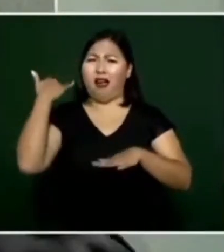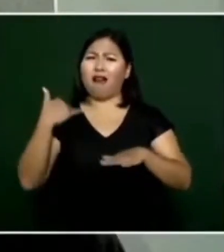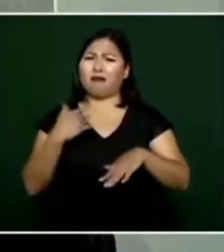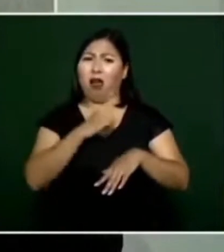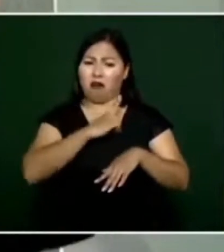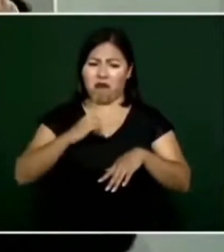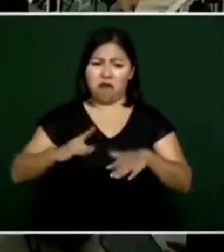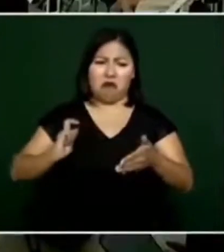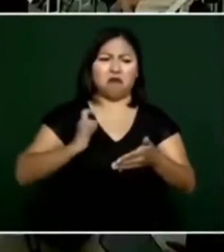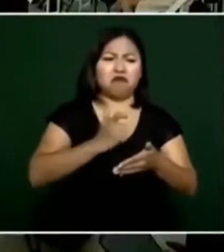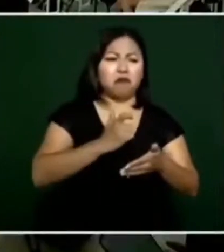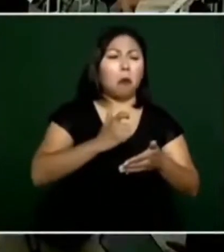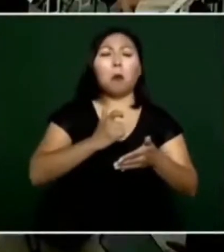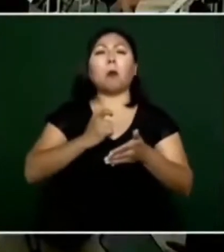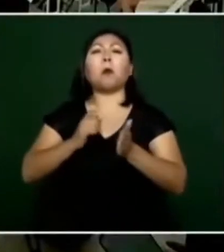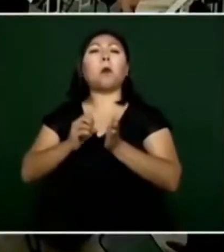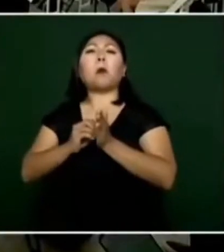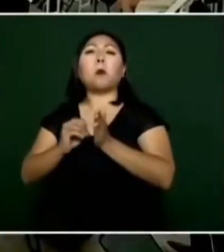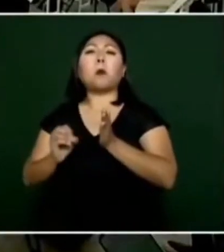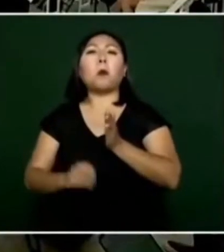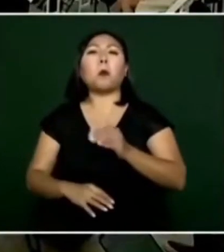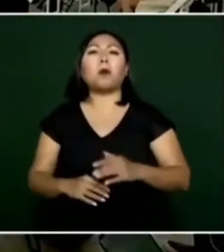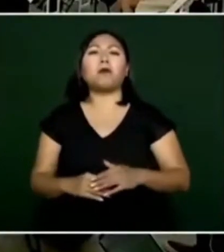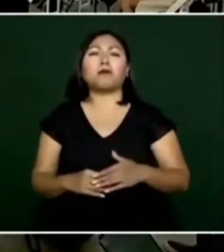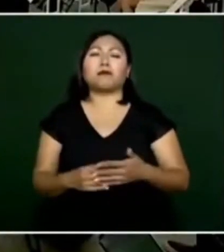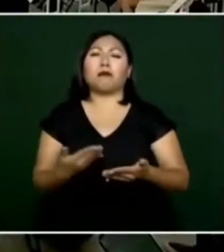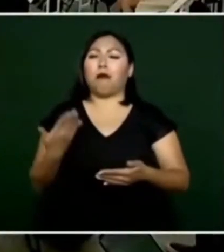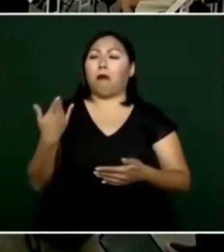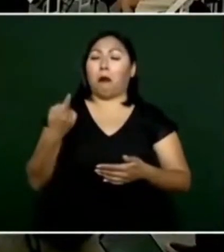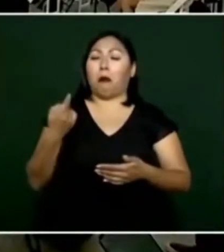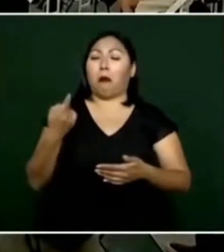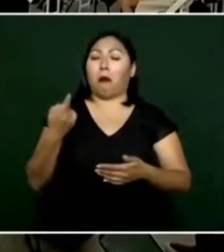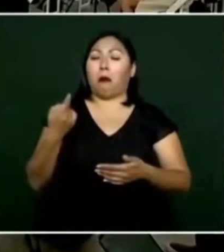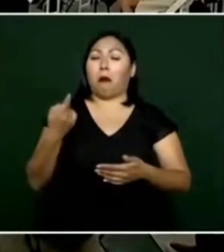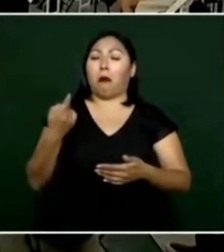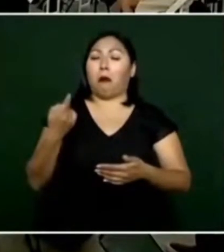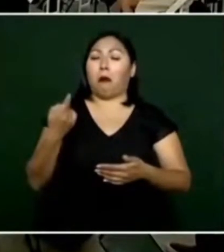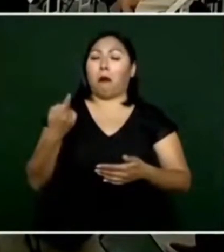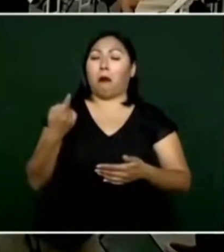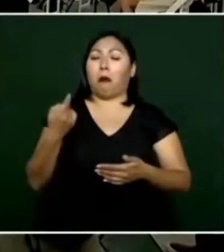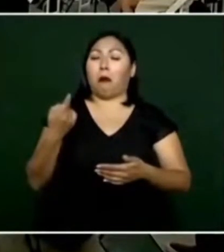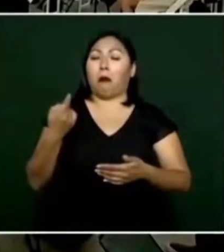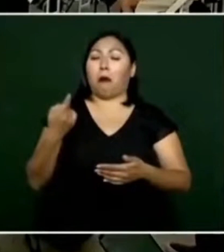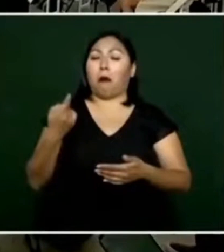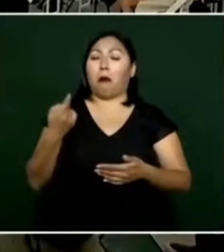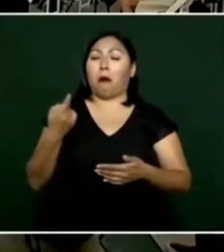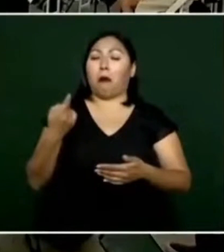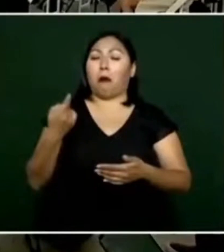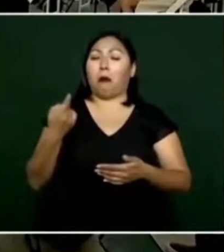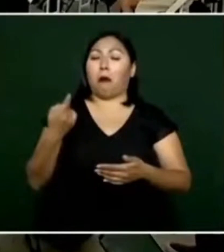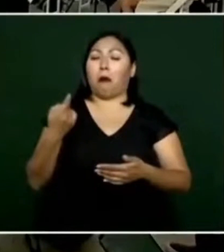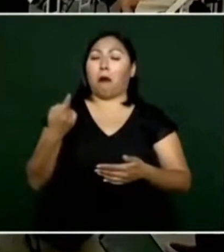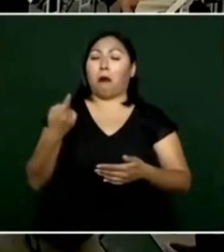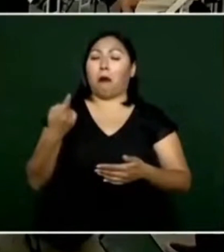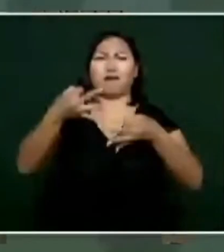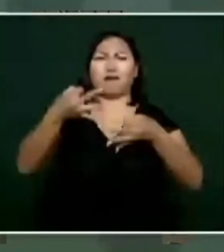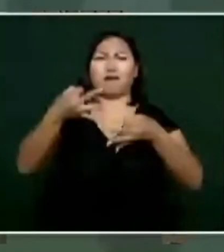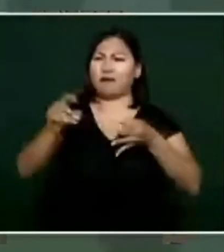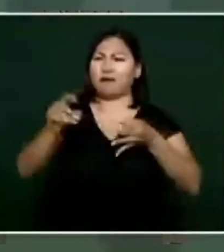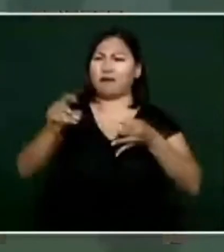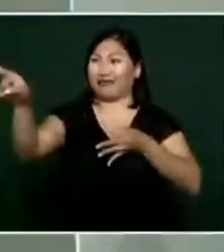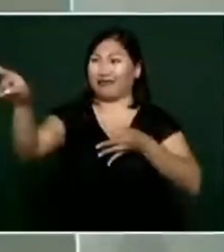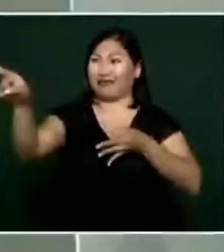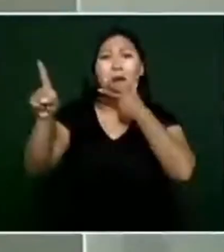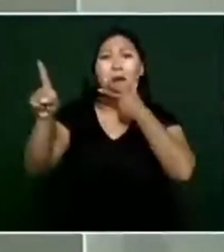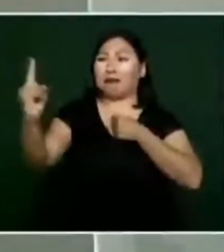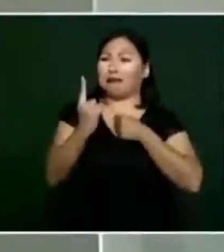pues el primer tribunal. Son cuestiones que ni siquiera vienen